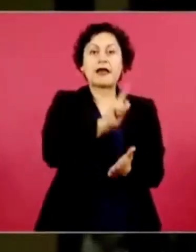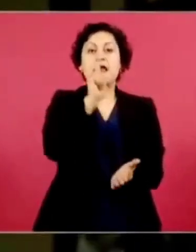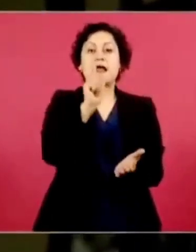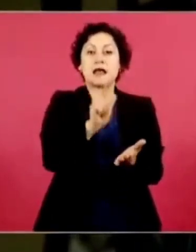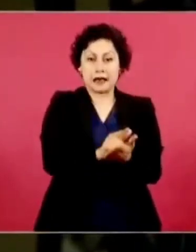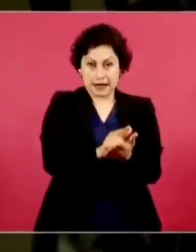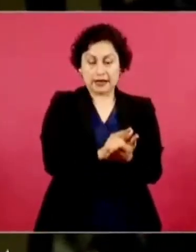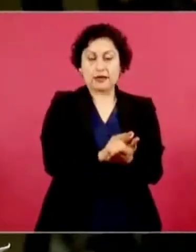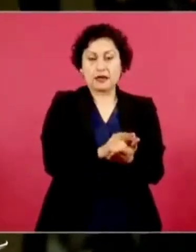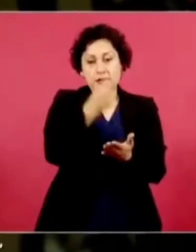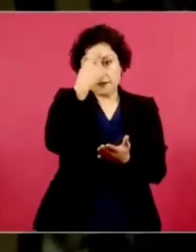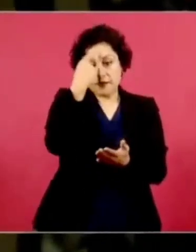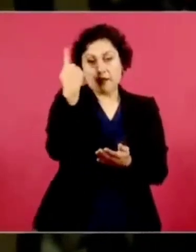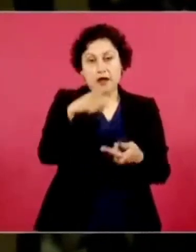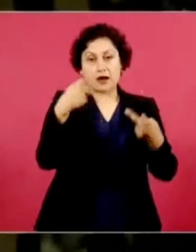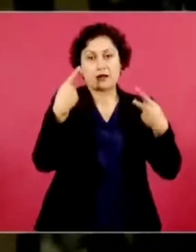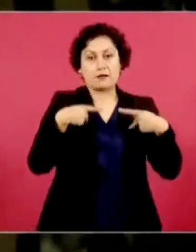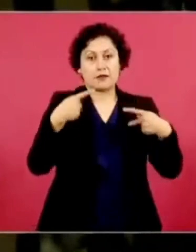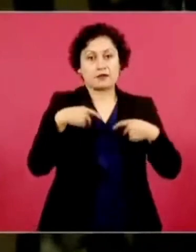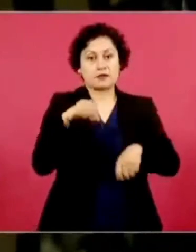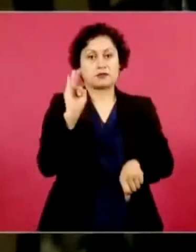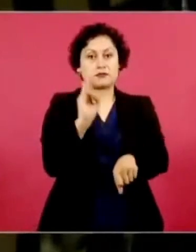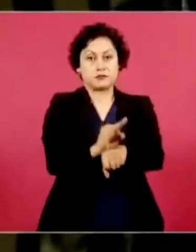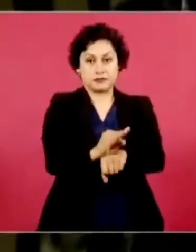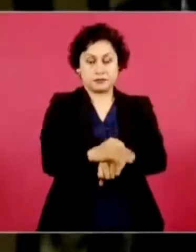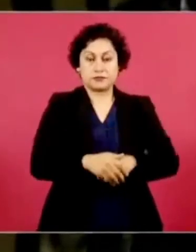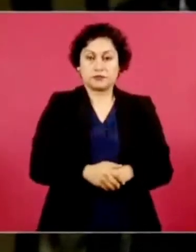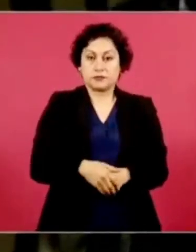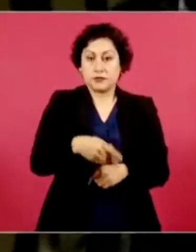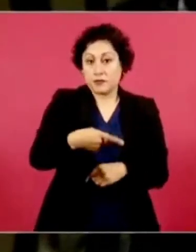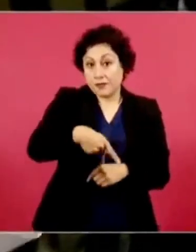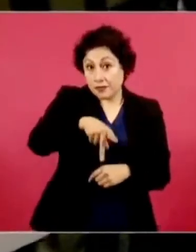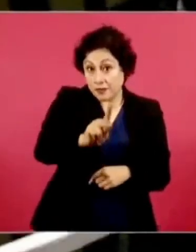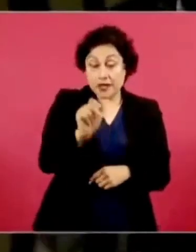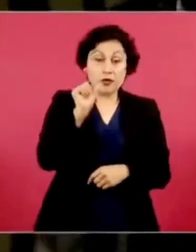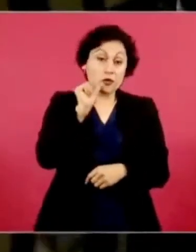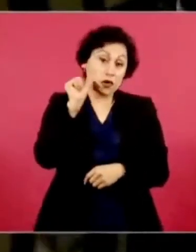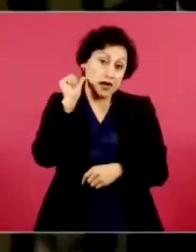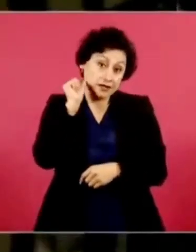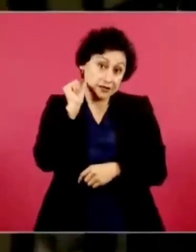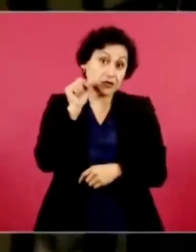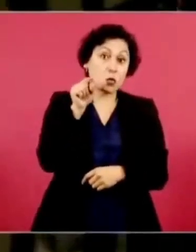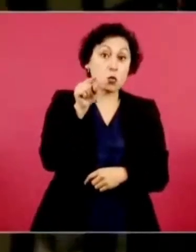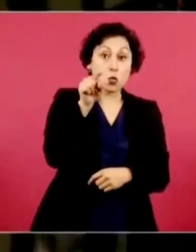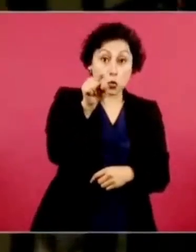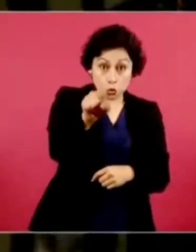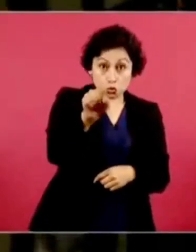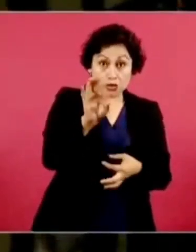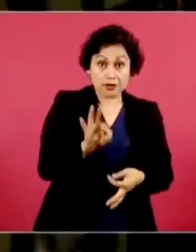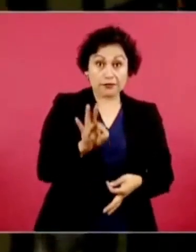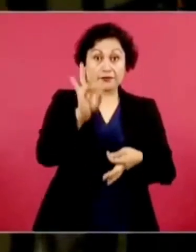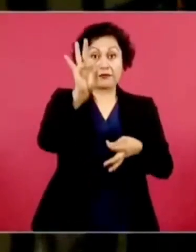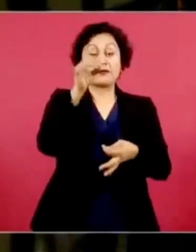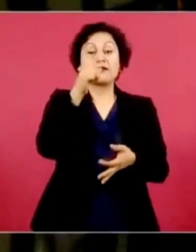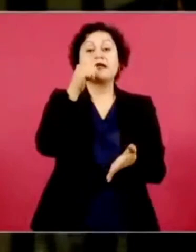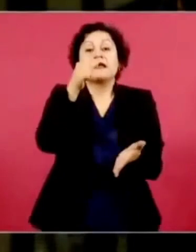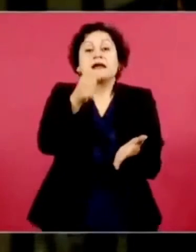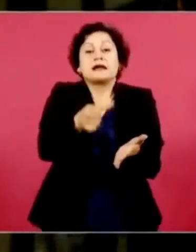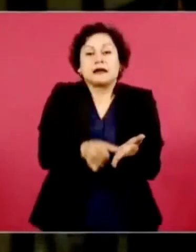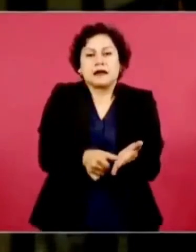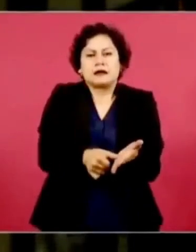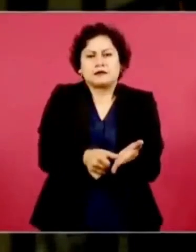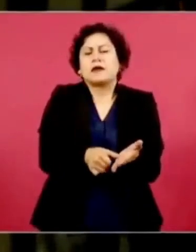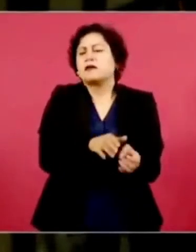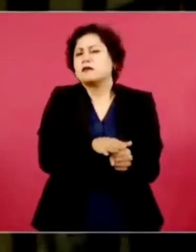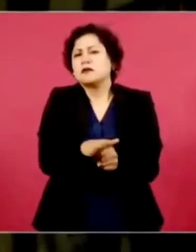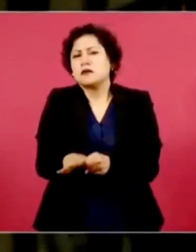sujetos obligados. Pero el día de ayer, usted, presidente, cuando presentó esta carta que le envía la